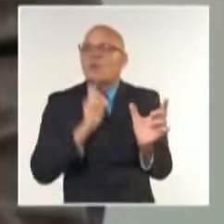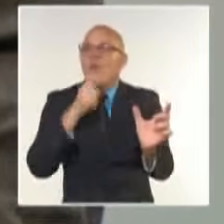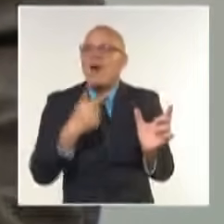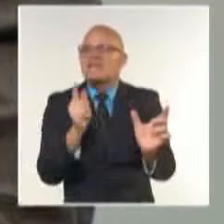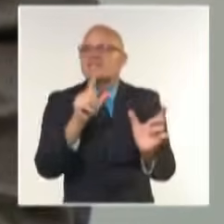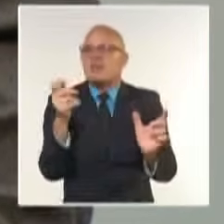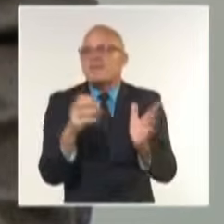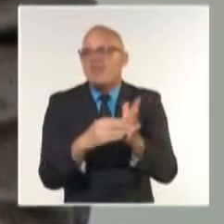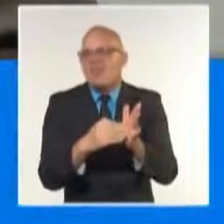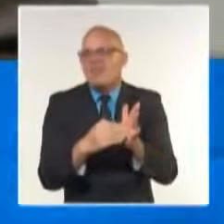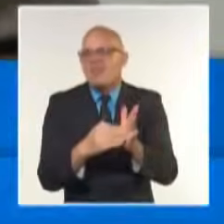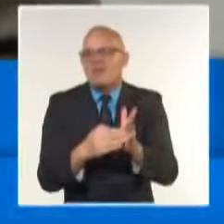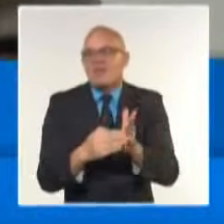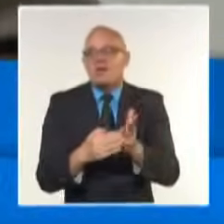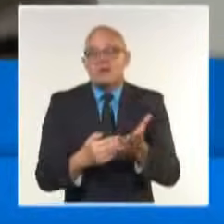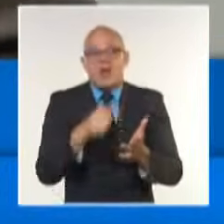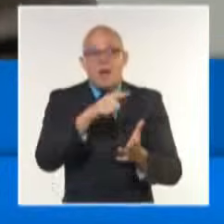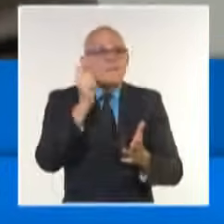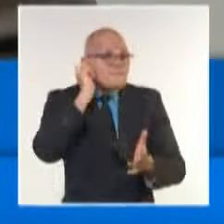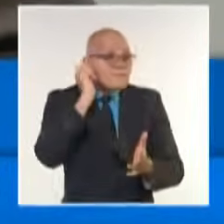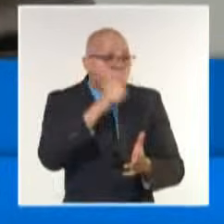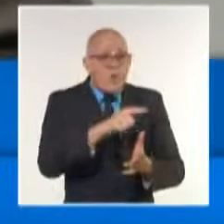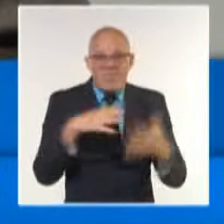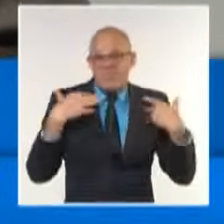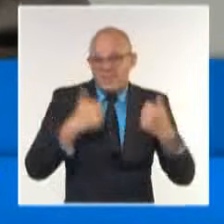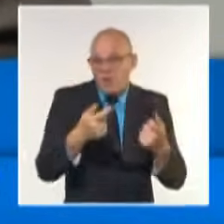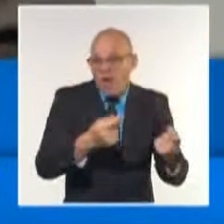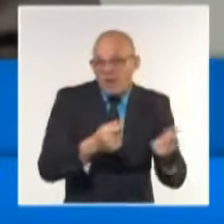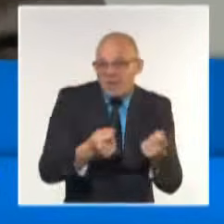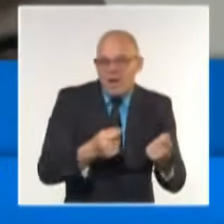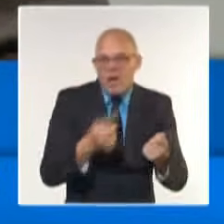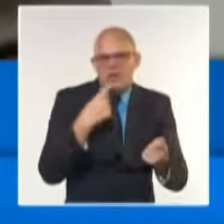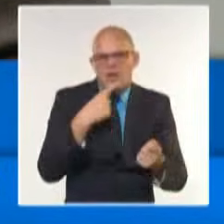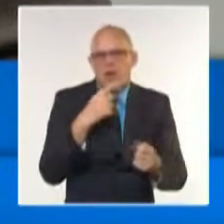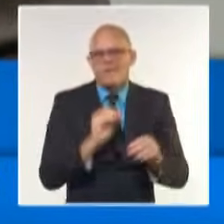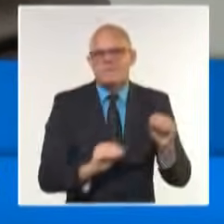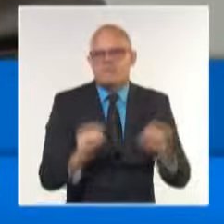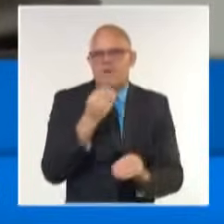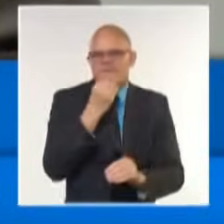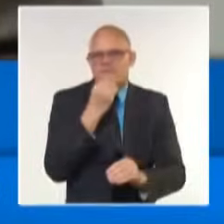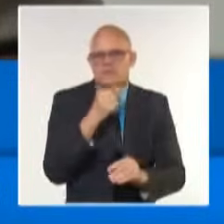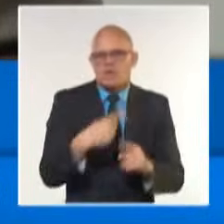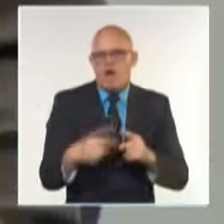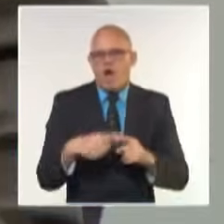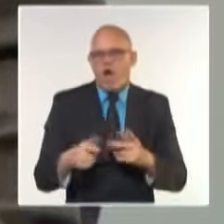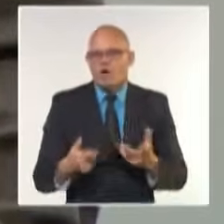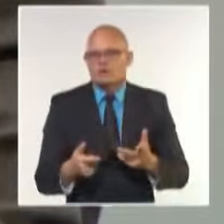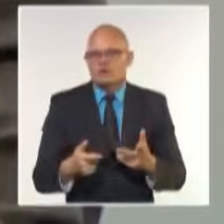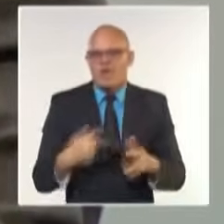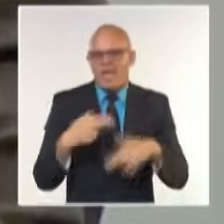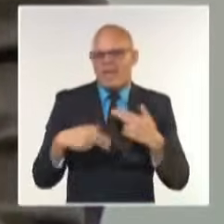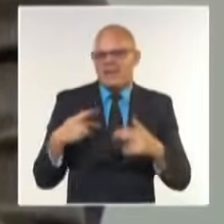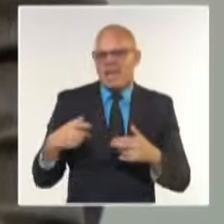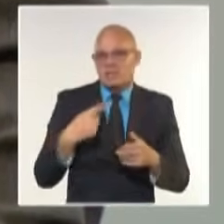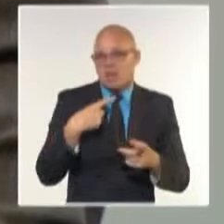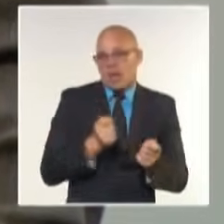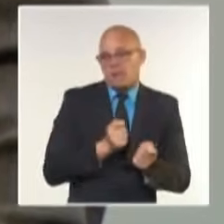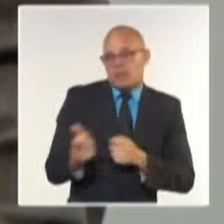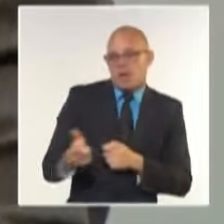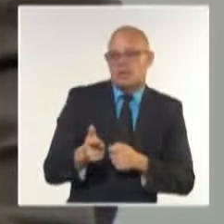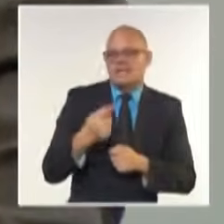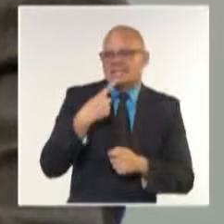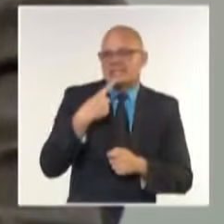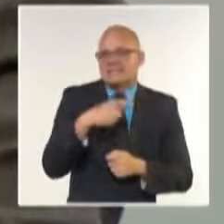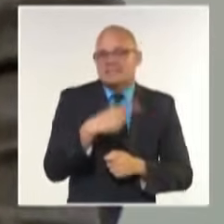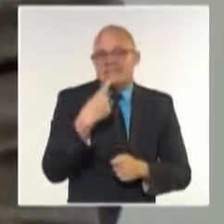municipal manipuló, distorsionó contablemente ese pago anticipado y lo convirtió contablemente en una